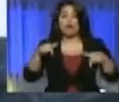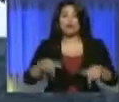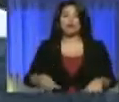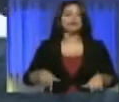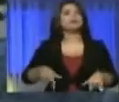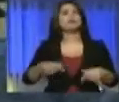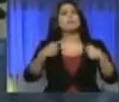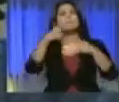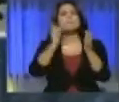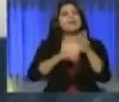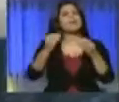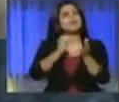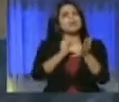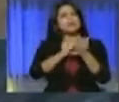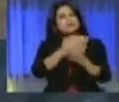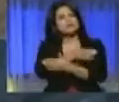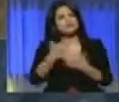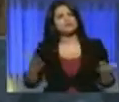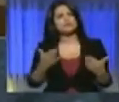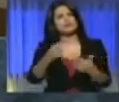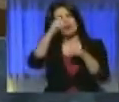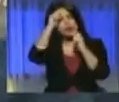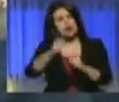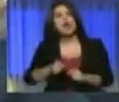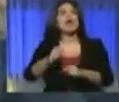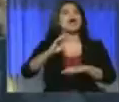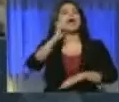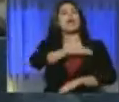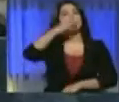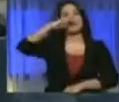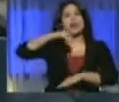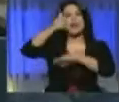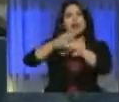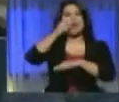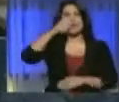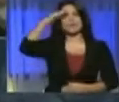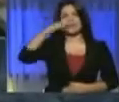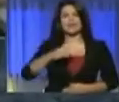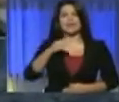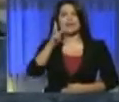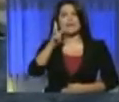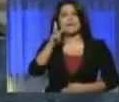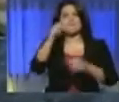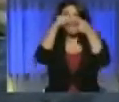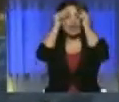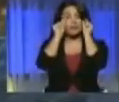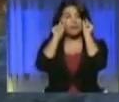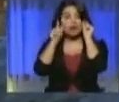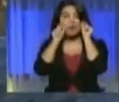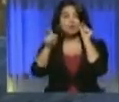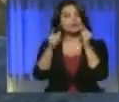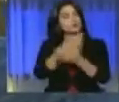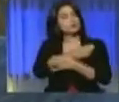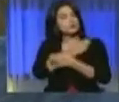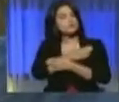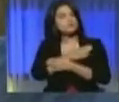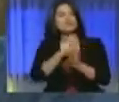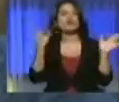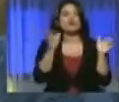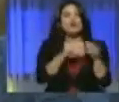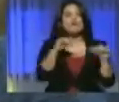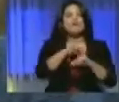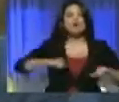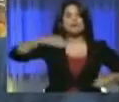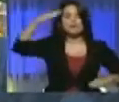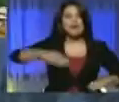veces mi reconocimiento al general en jefe Vladimir Padrino López, al Estado Mayor Conjunto de la Fuerza Armada